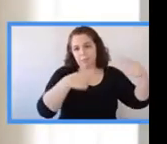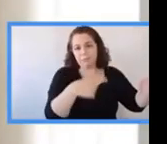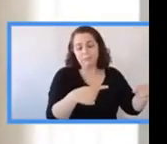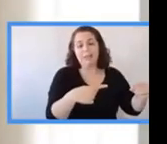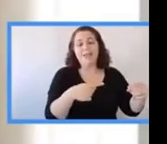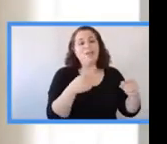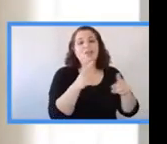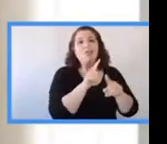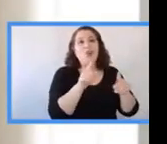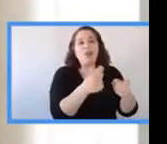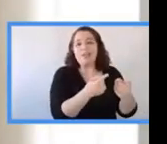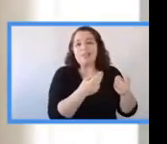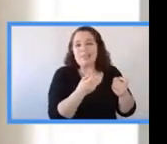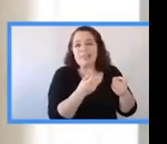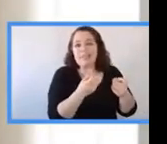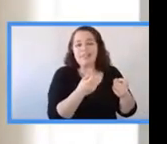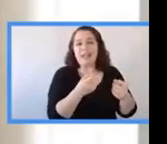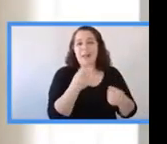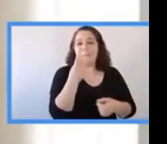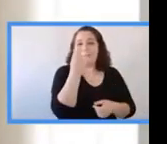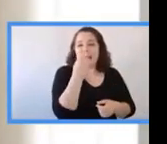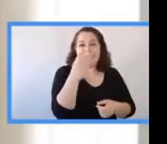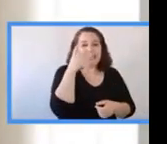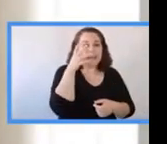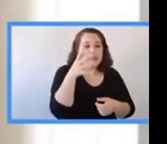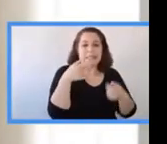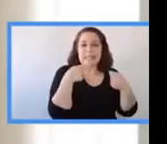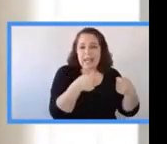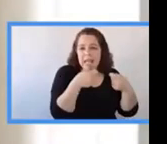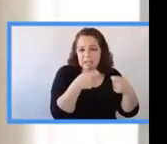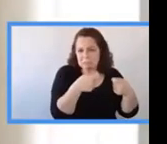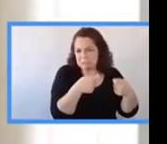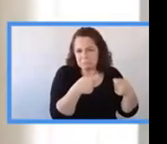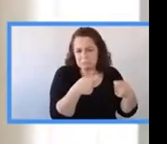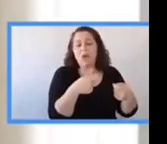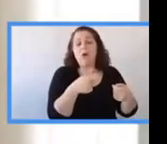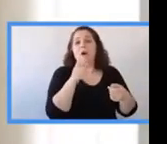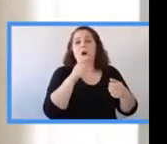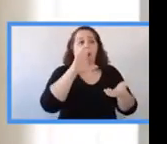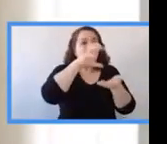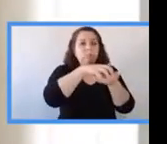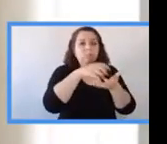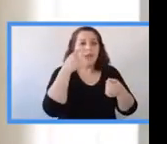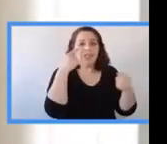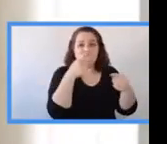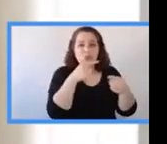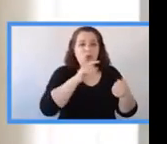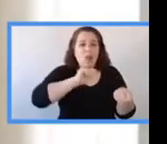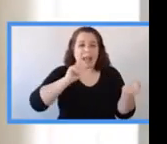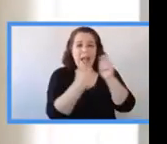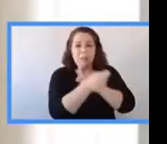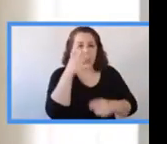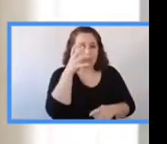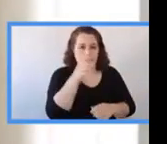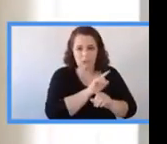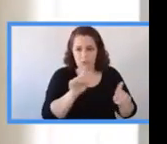no necesariamente son ajustes que requieran de grandes presupuestos o grandes